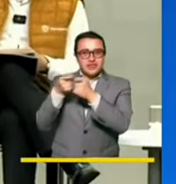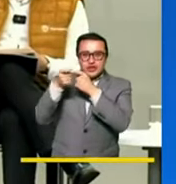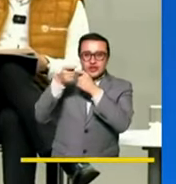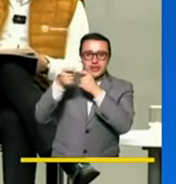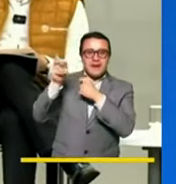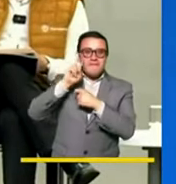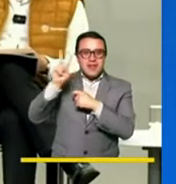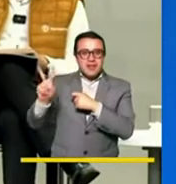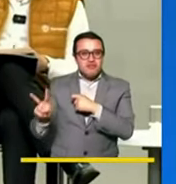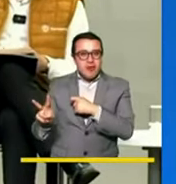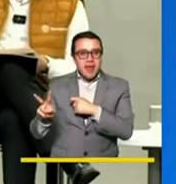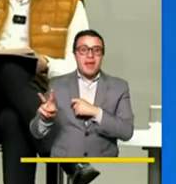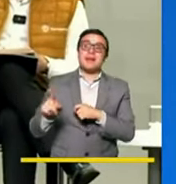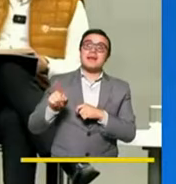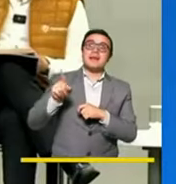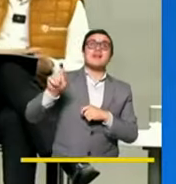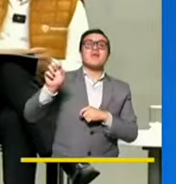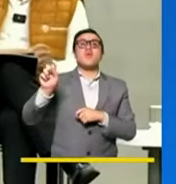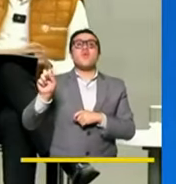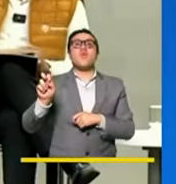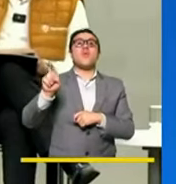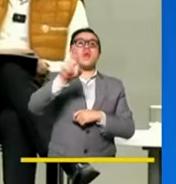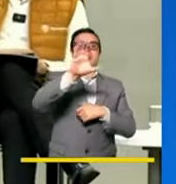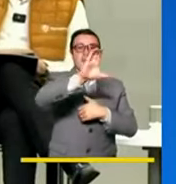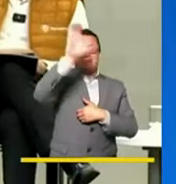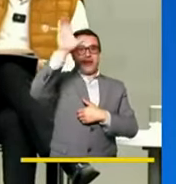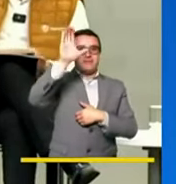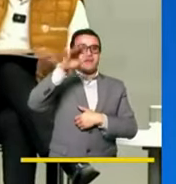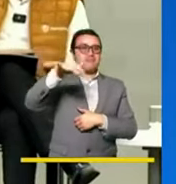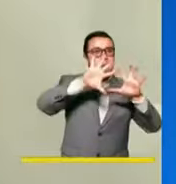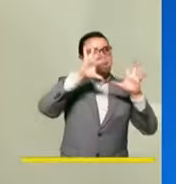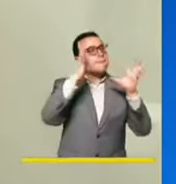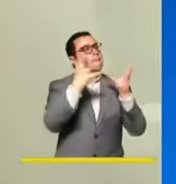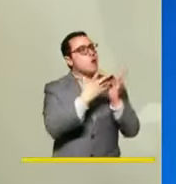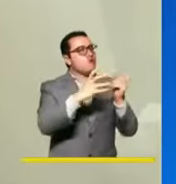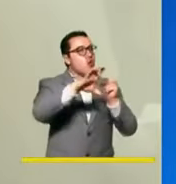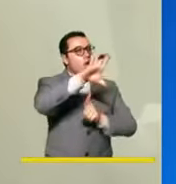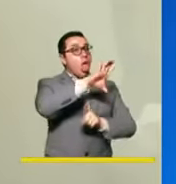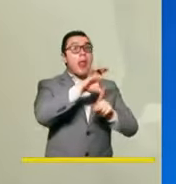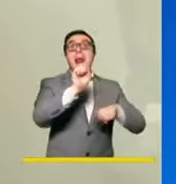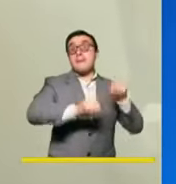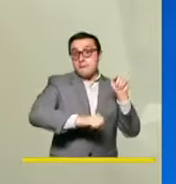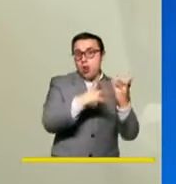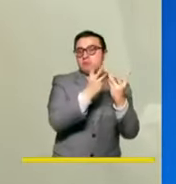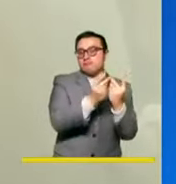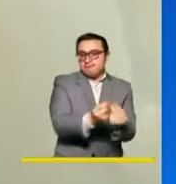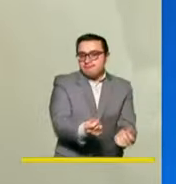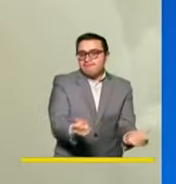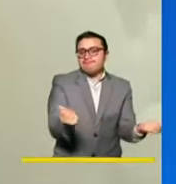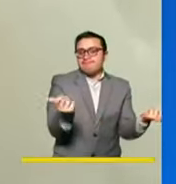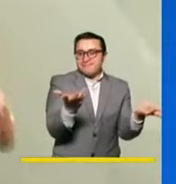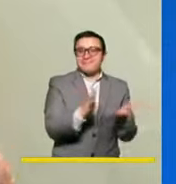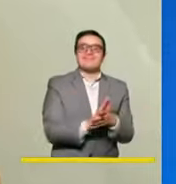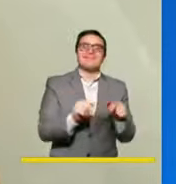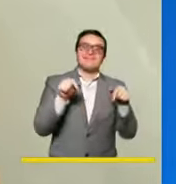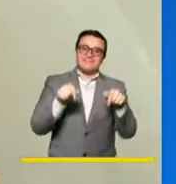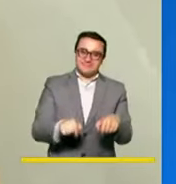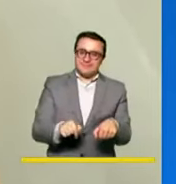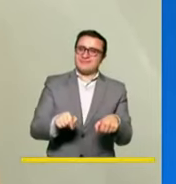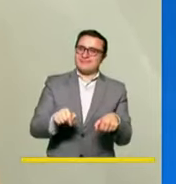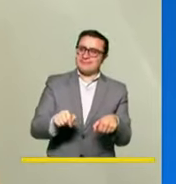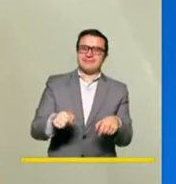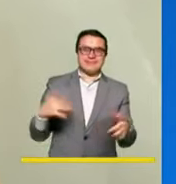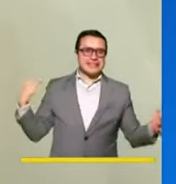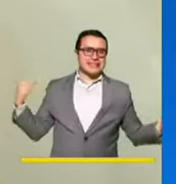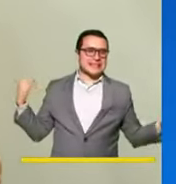idea que en mi opinión no le conviene a ese discurso que el presidente quería llevar y que nos lleva a todos a decir pues si el